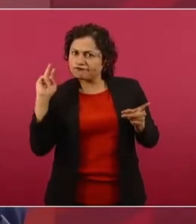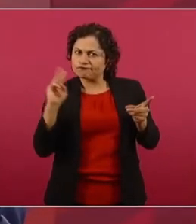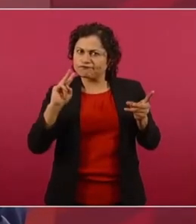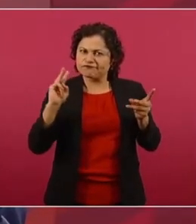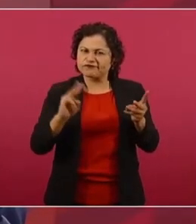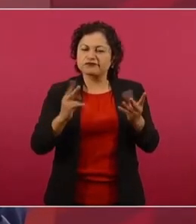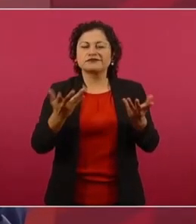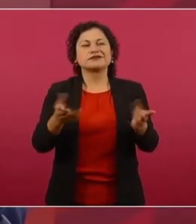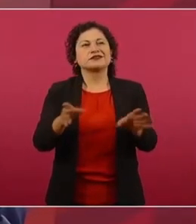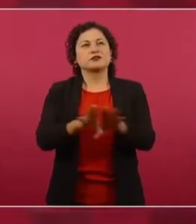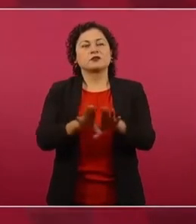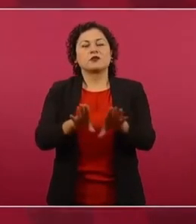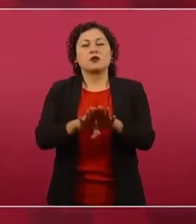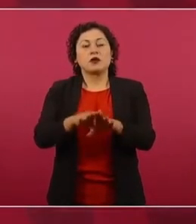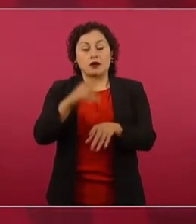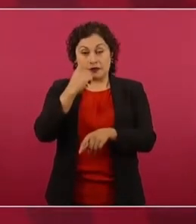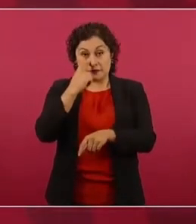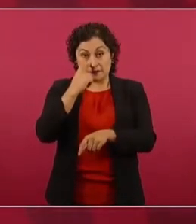información